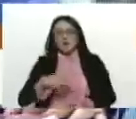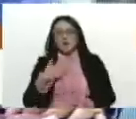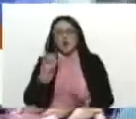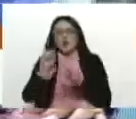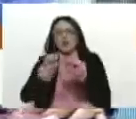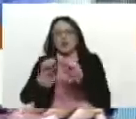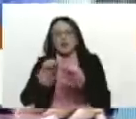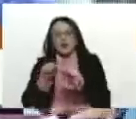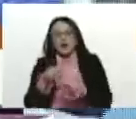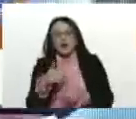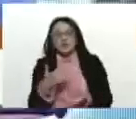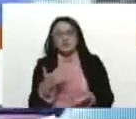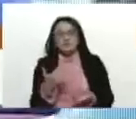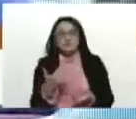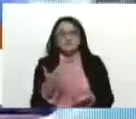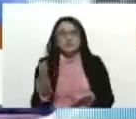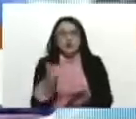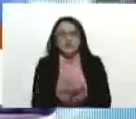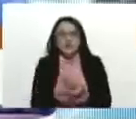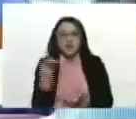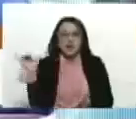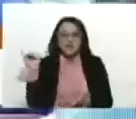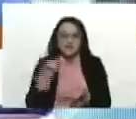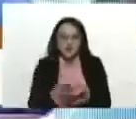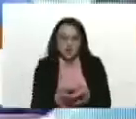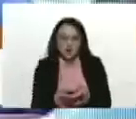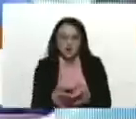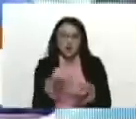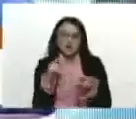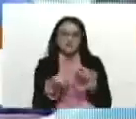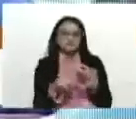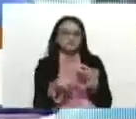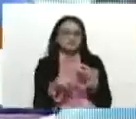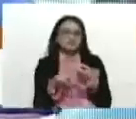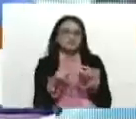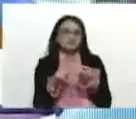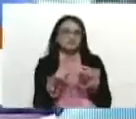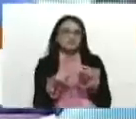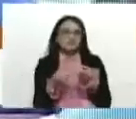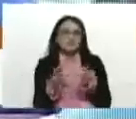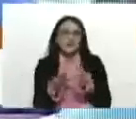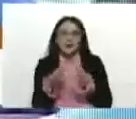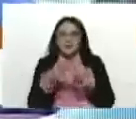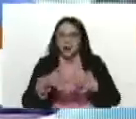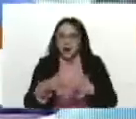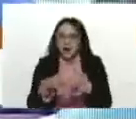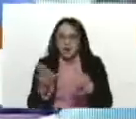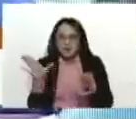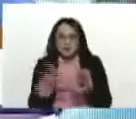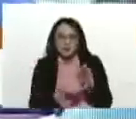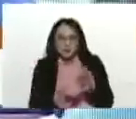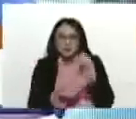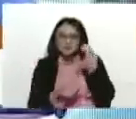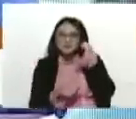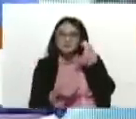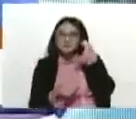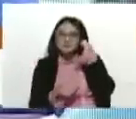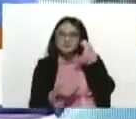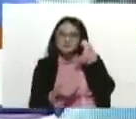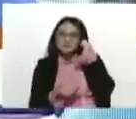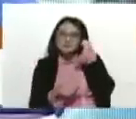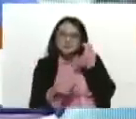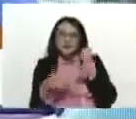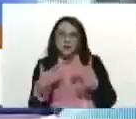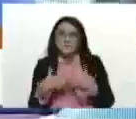desde posiciones cómodas nos han quitado aviones nos han embargado barcos empresas